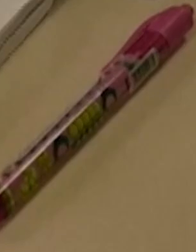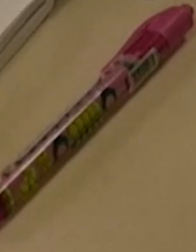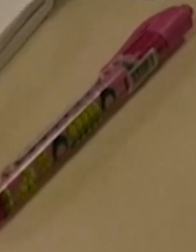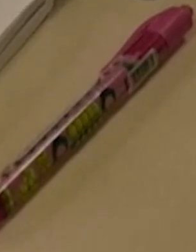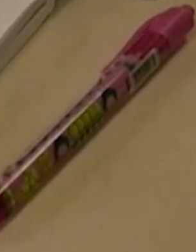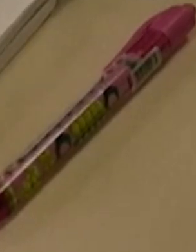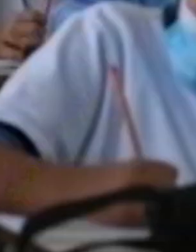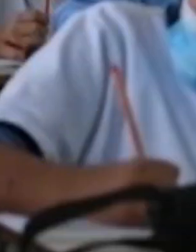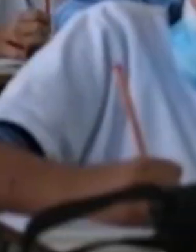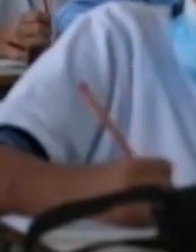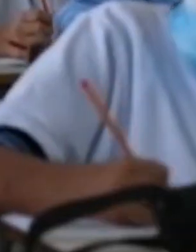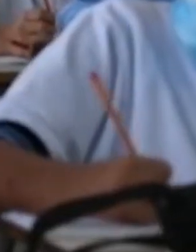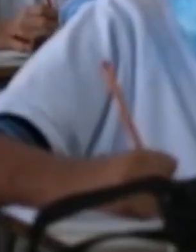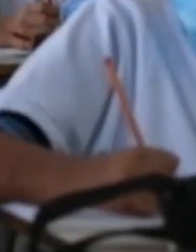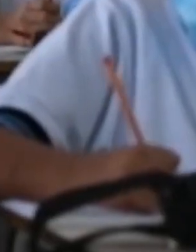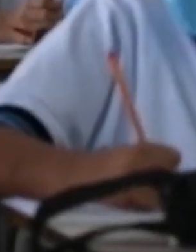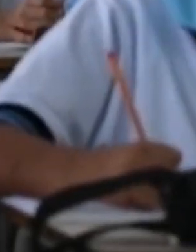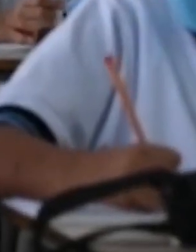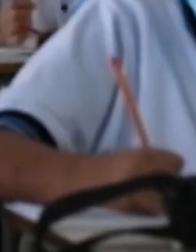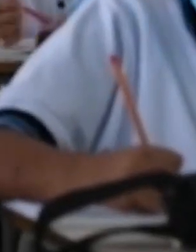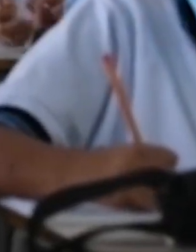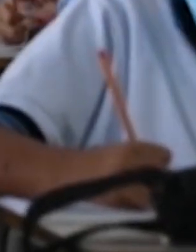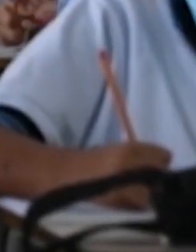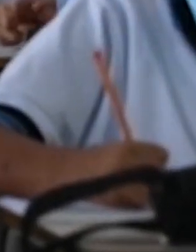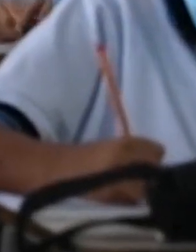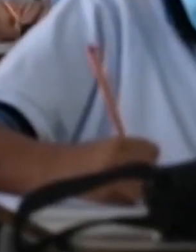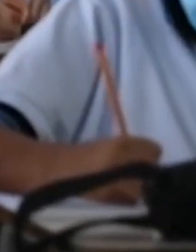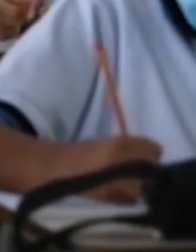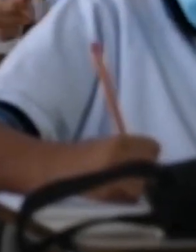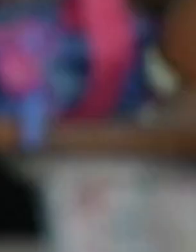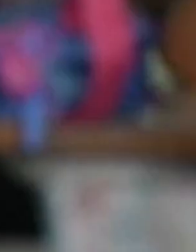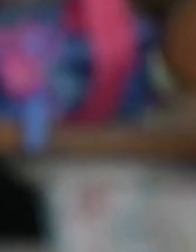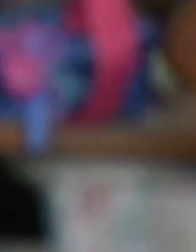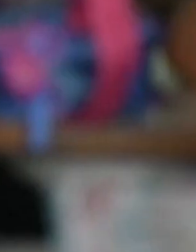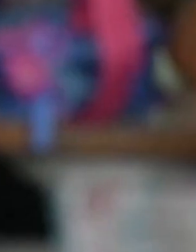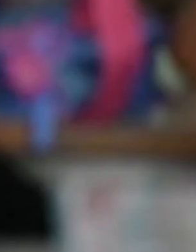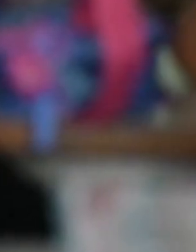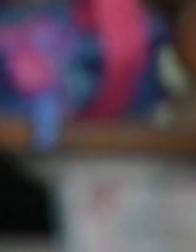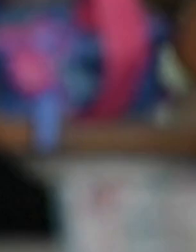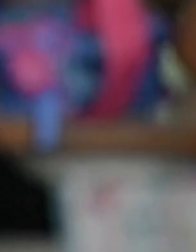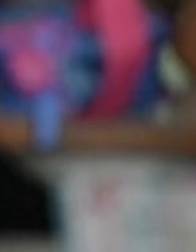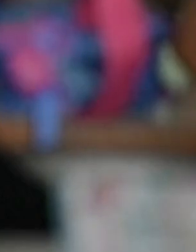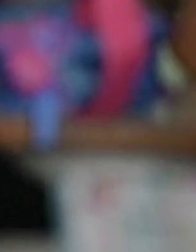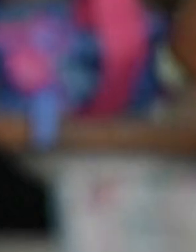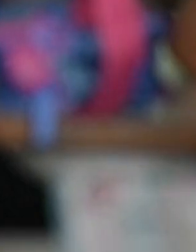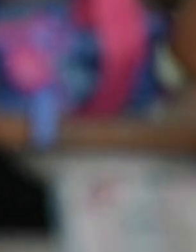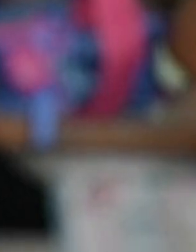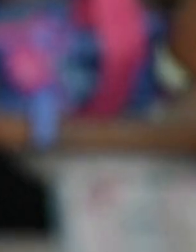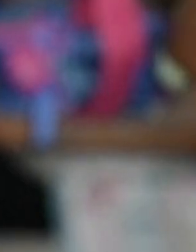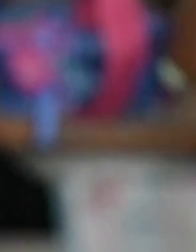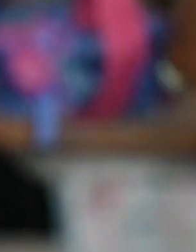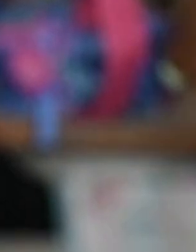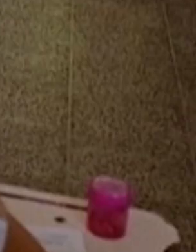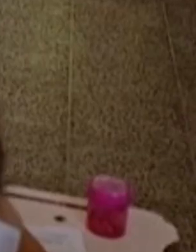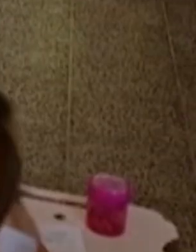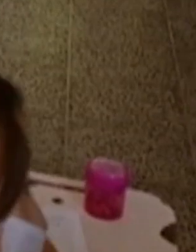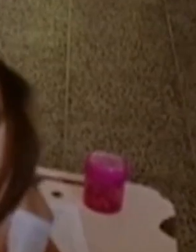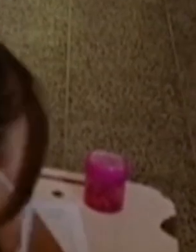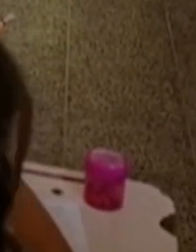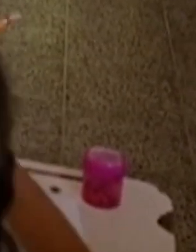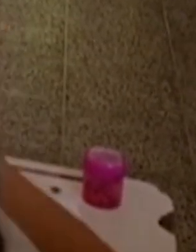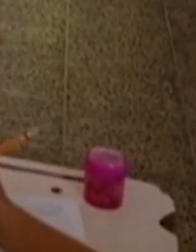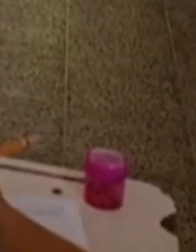vacunación. De acuerdo a UNICEF, 2 de cada 3 menores de edad siguen sin acudir de manera presencial a clases en América Latina y el